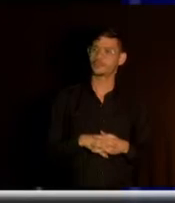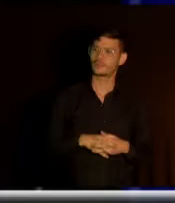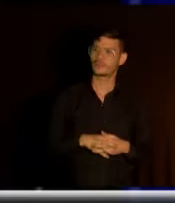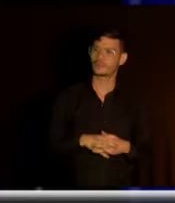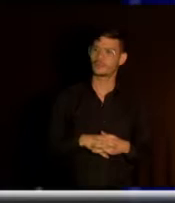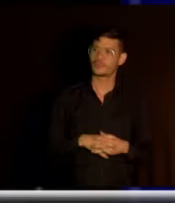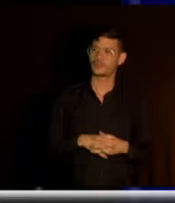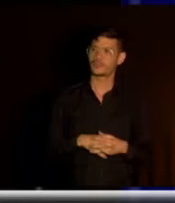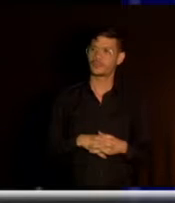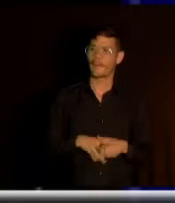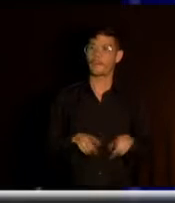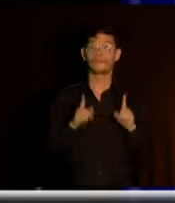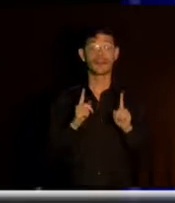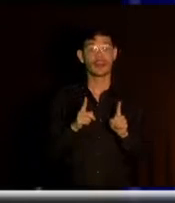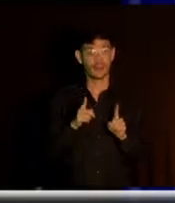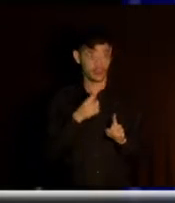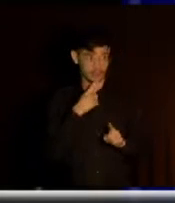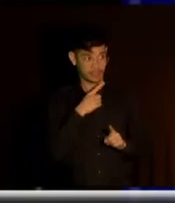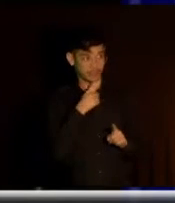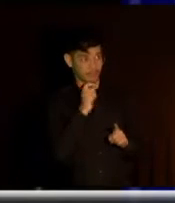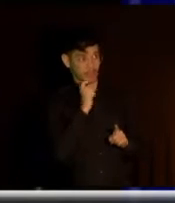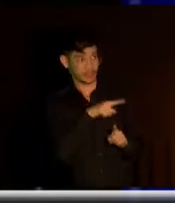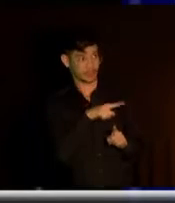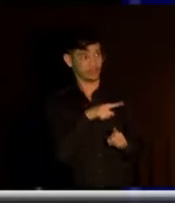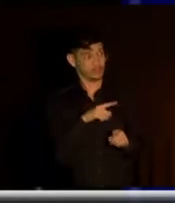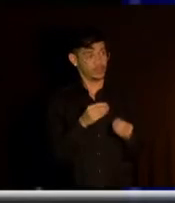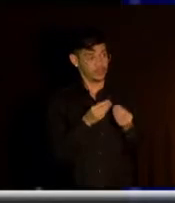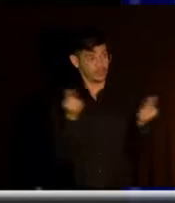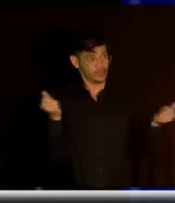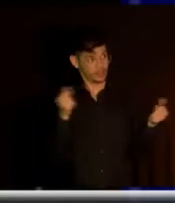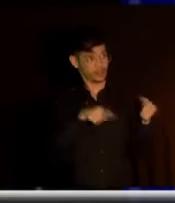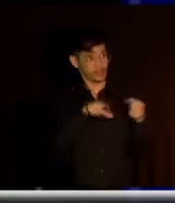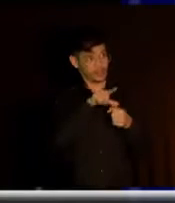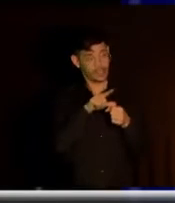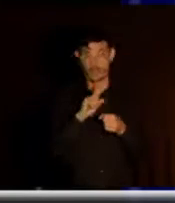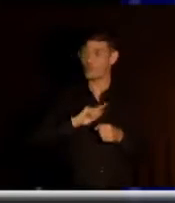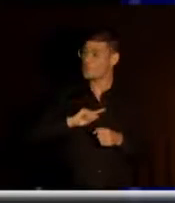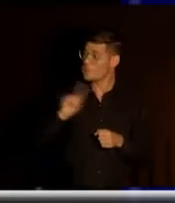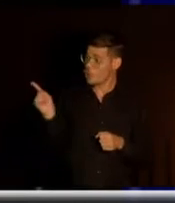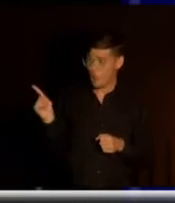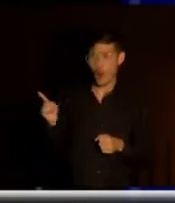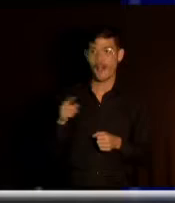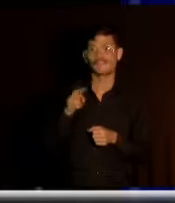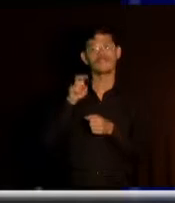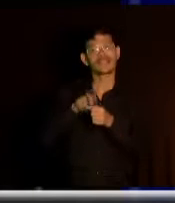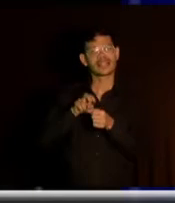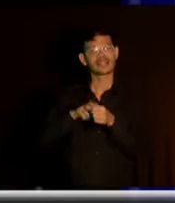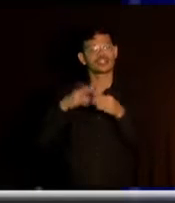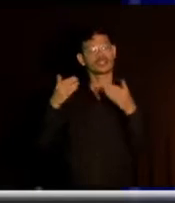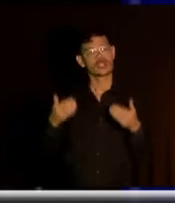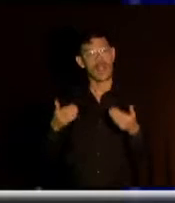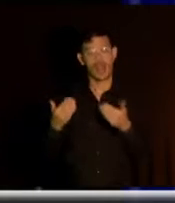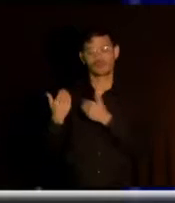acabar la Liga por Discapacidad. No, la Liga por Discapacidad no se acaba. Hay Federación por Discapacidad y tiene unos deportes de gobernanza. Hablemos, por